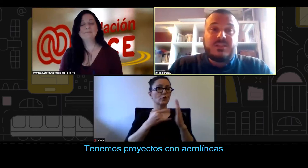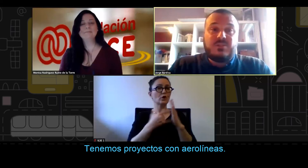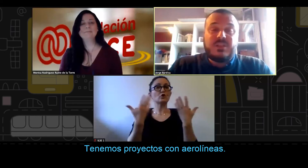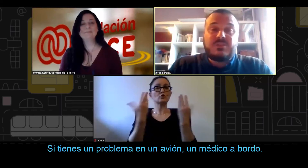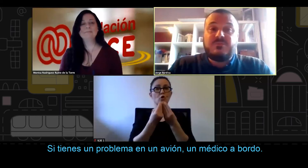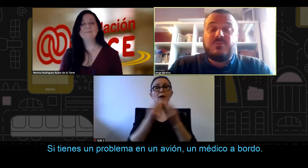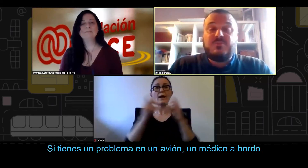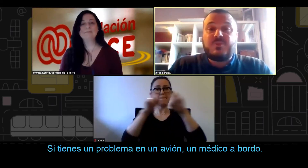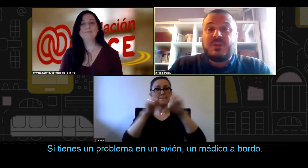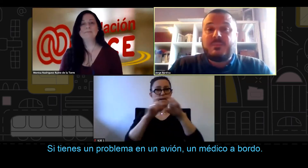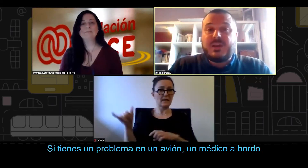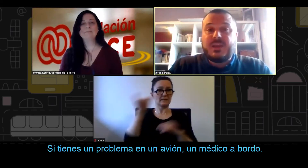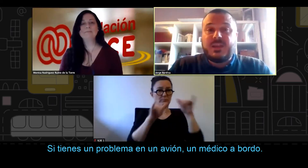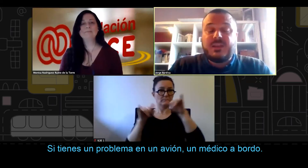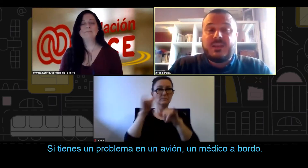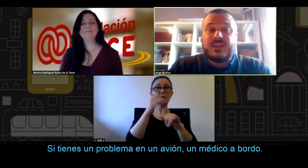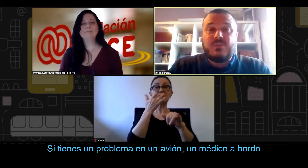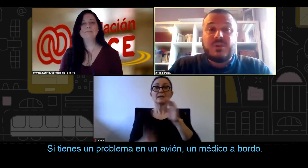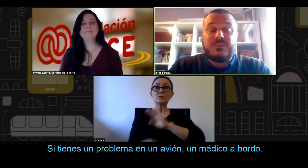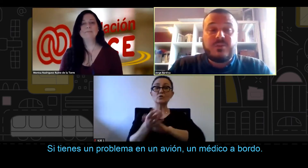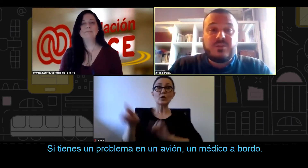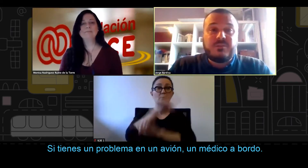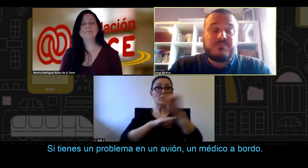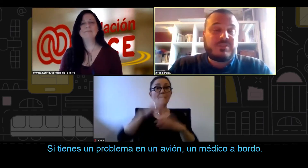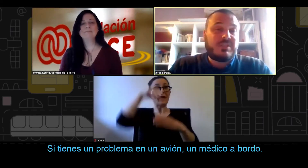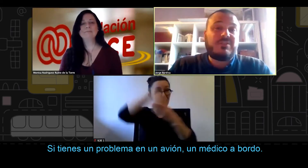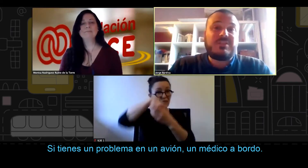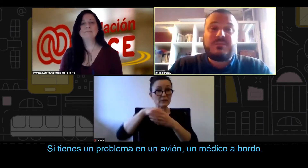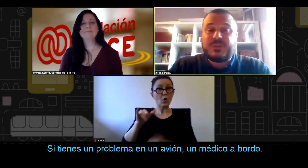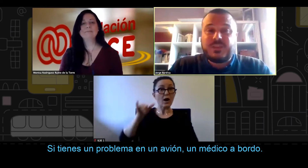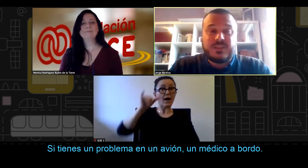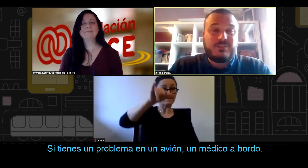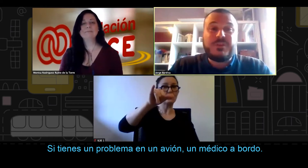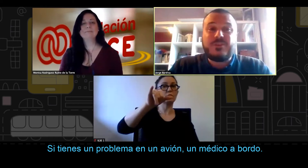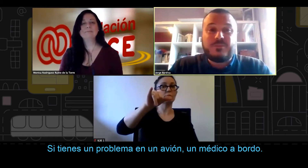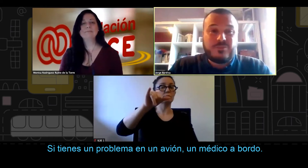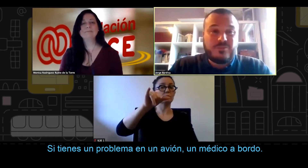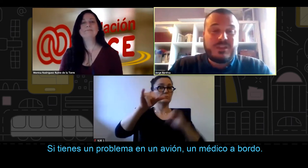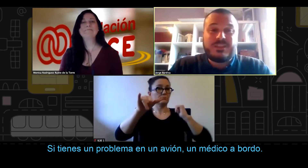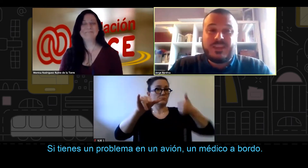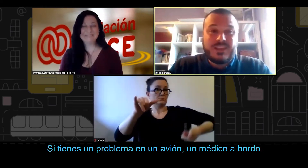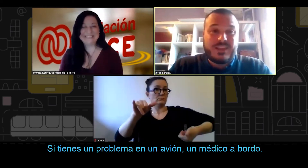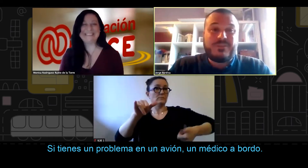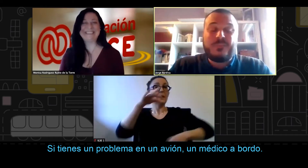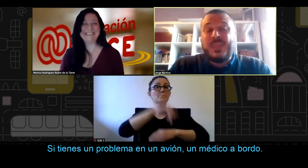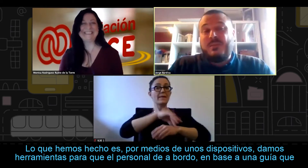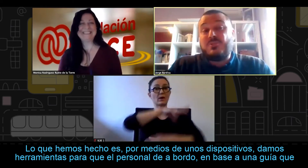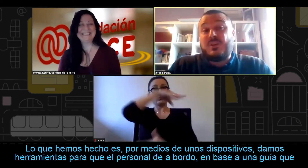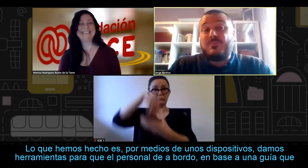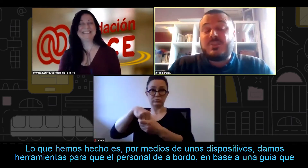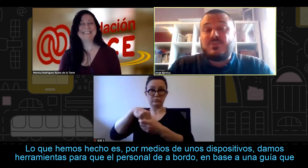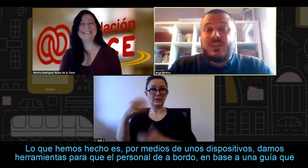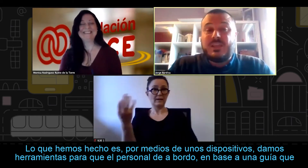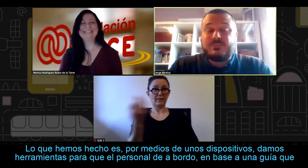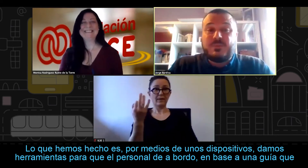cual si tú tienes un problema en un avión, pues es lo de siempre, un médico a bordo que tiene, que va, pues lo que